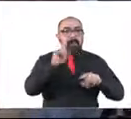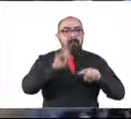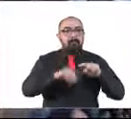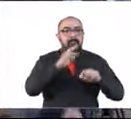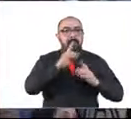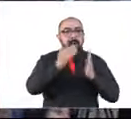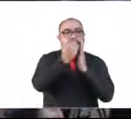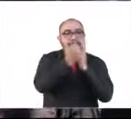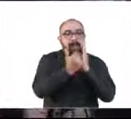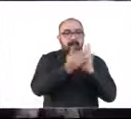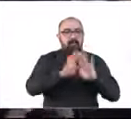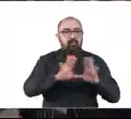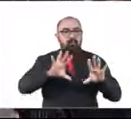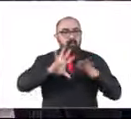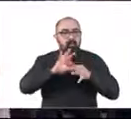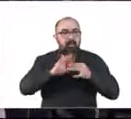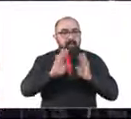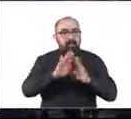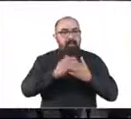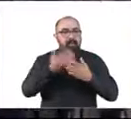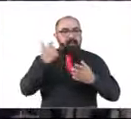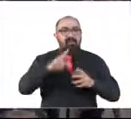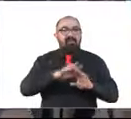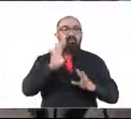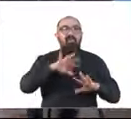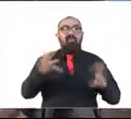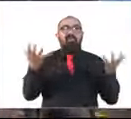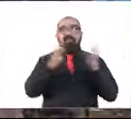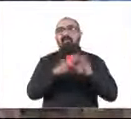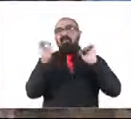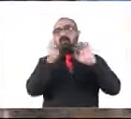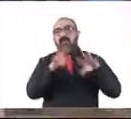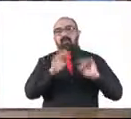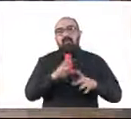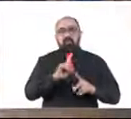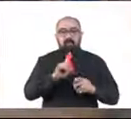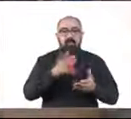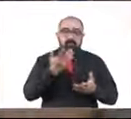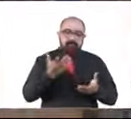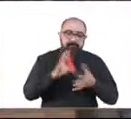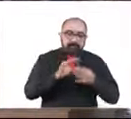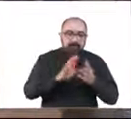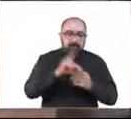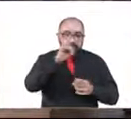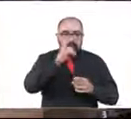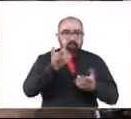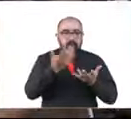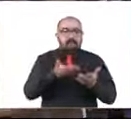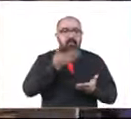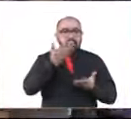durante tantos años, que desechaba absolutamente todo. Muchas gracias. Gracias, doctora.